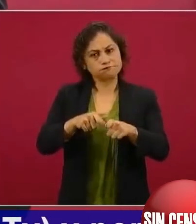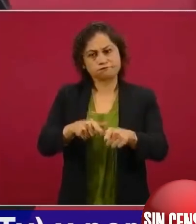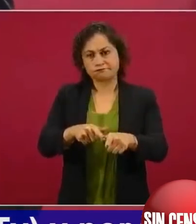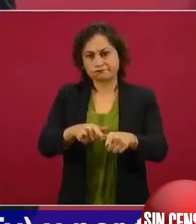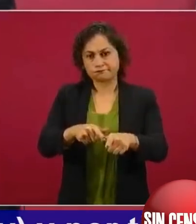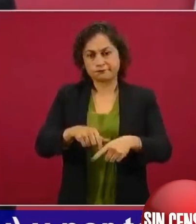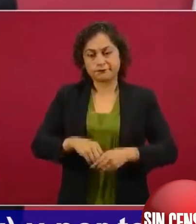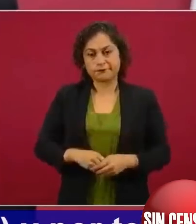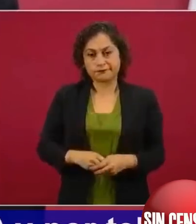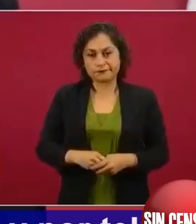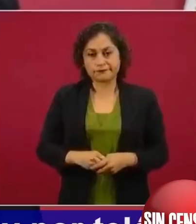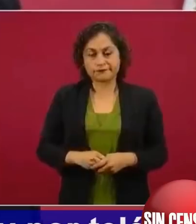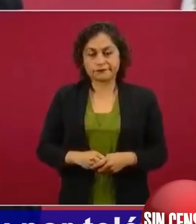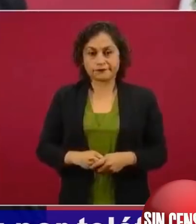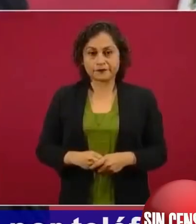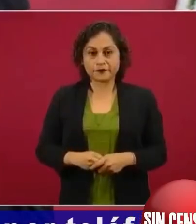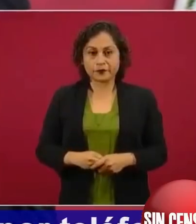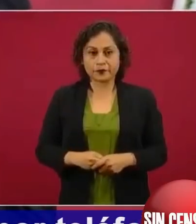No hay